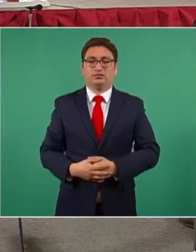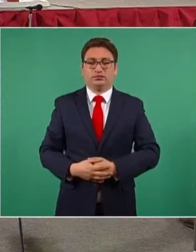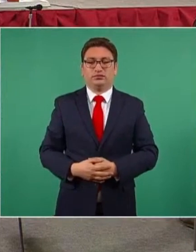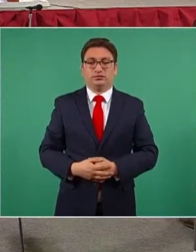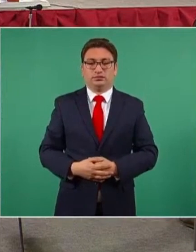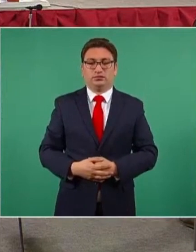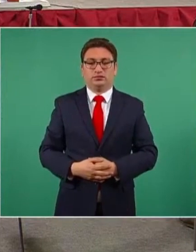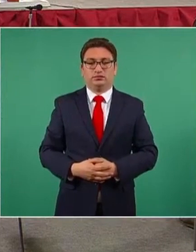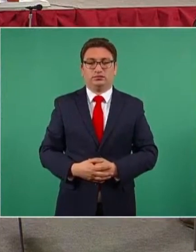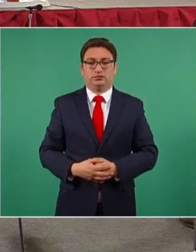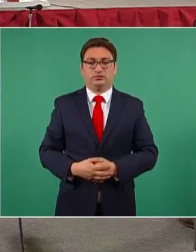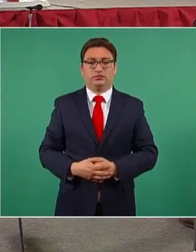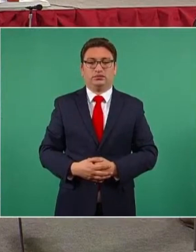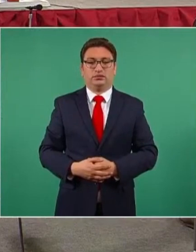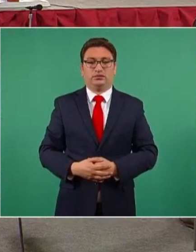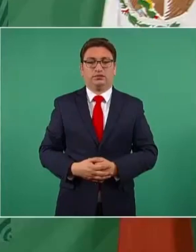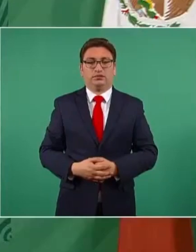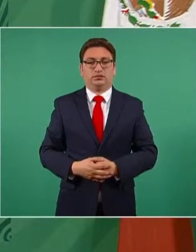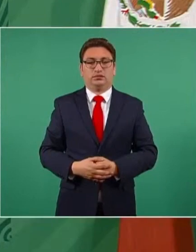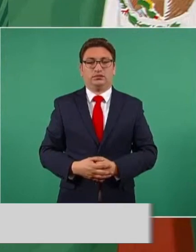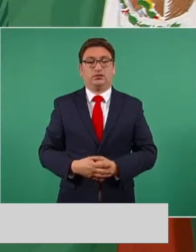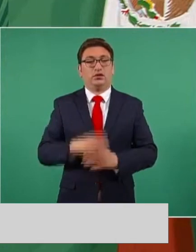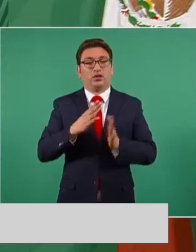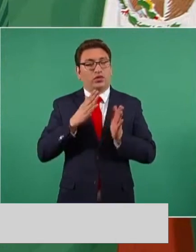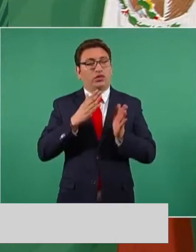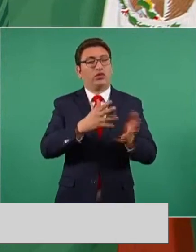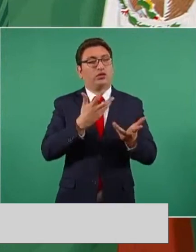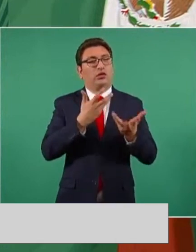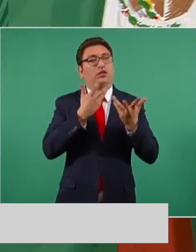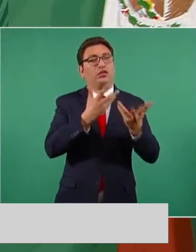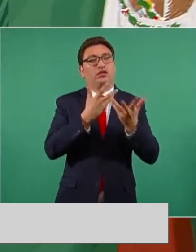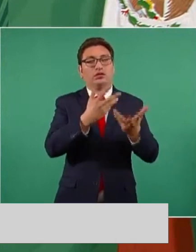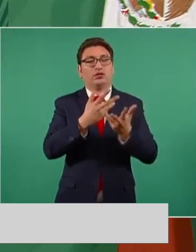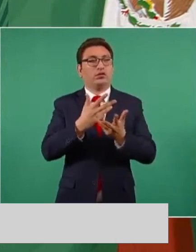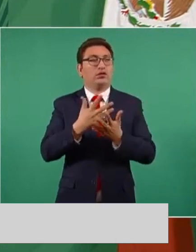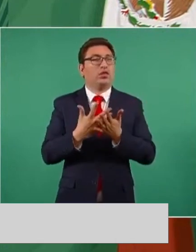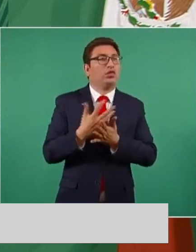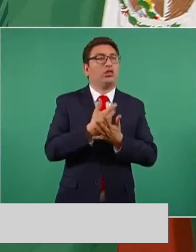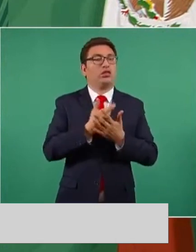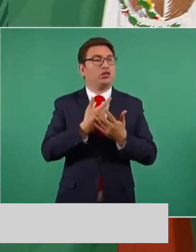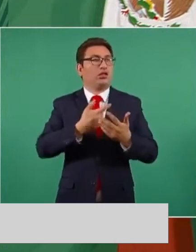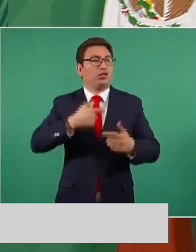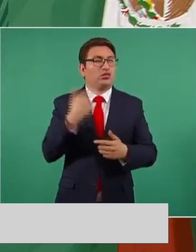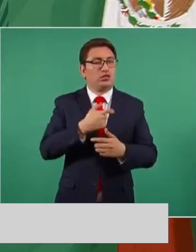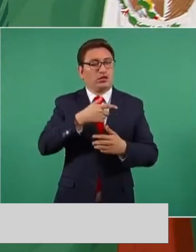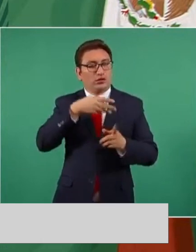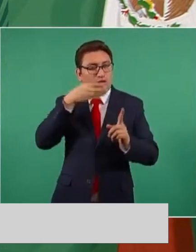Toda esa vida vacía, de lujo barato, de apostar todo a lo material,